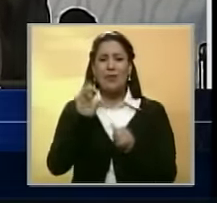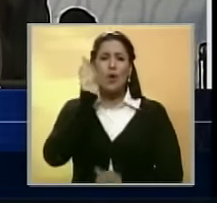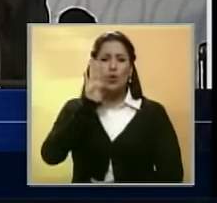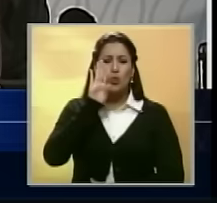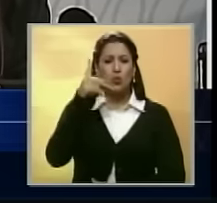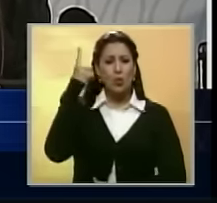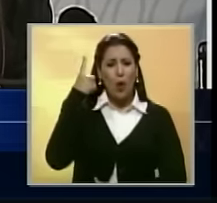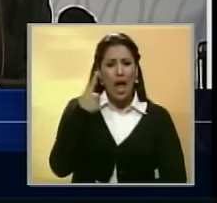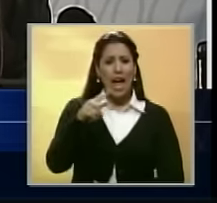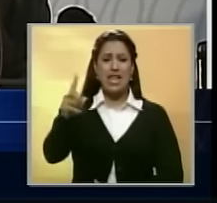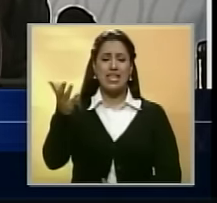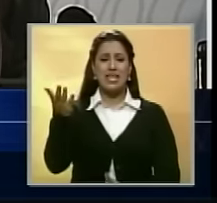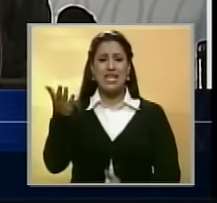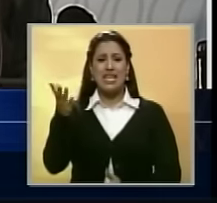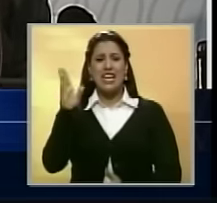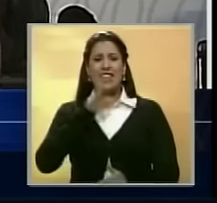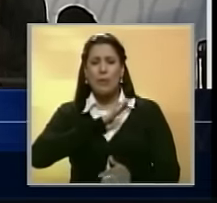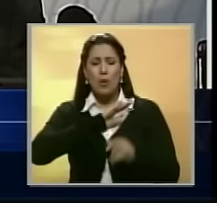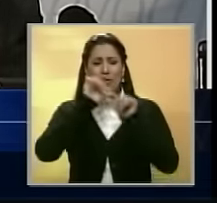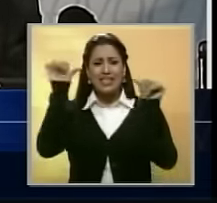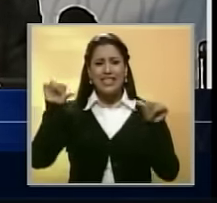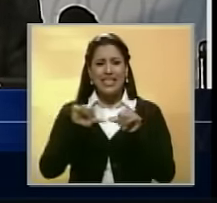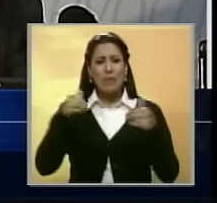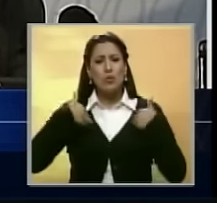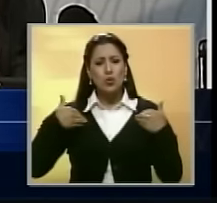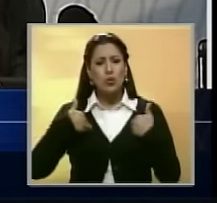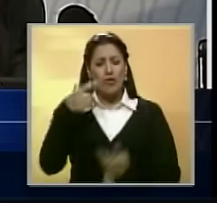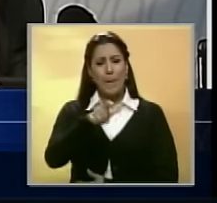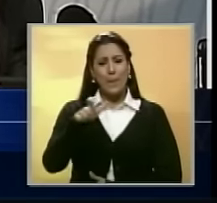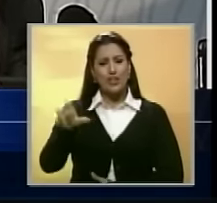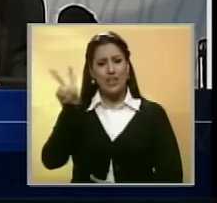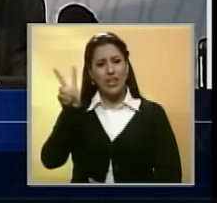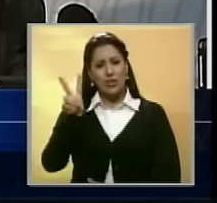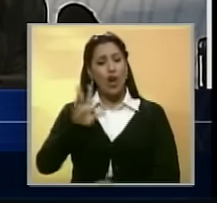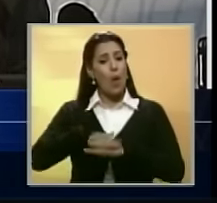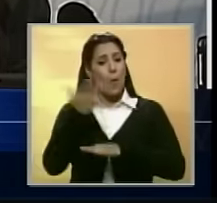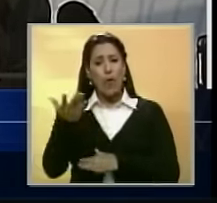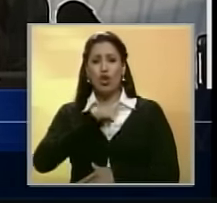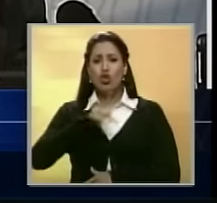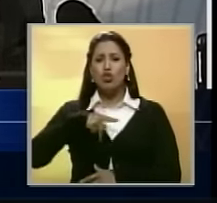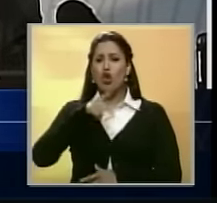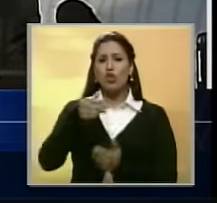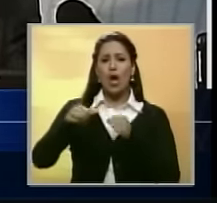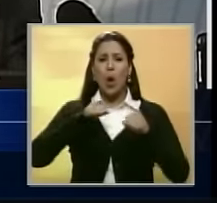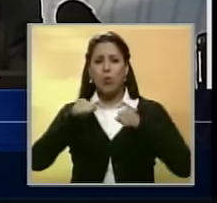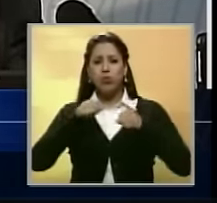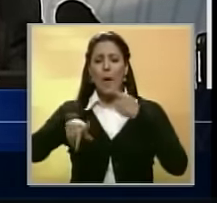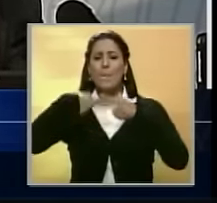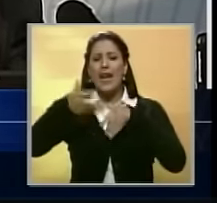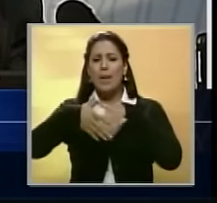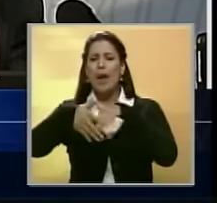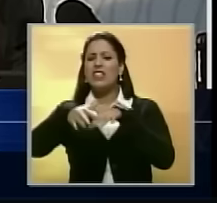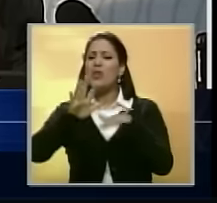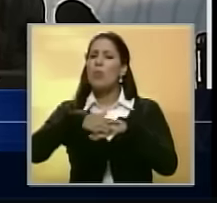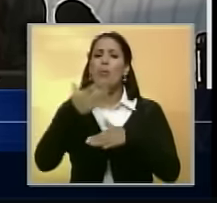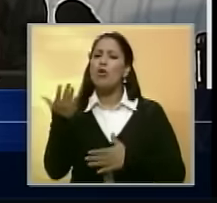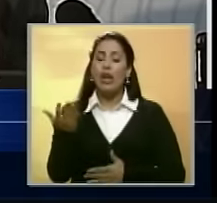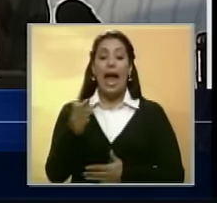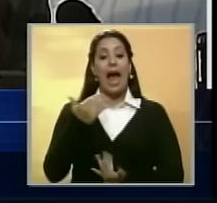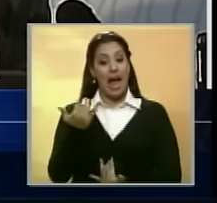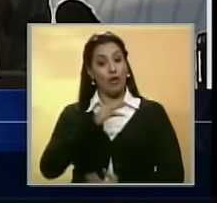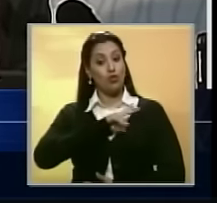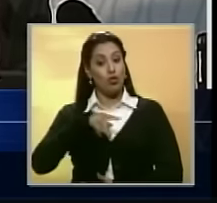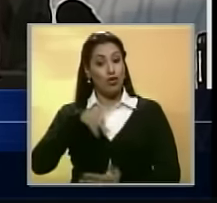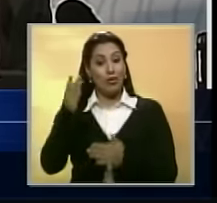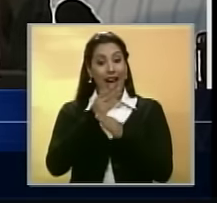perverso, de este sistema que estamos viviendo los venezolanos. ¿Por qué nos vamos a movilizar mañana? Nosotros